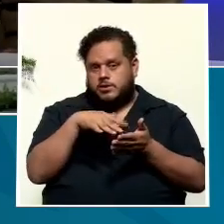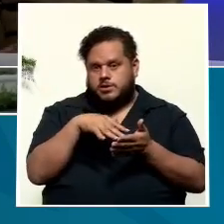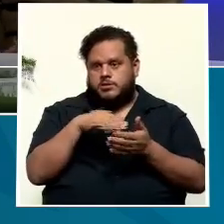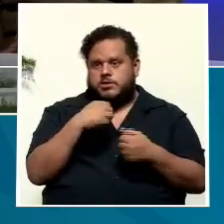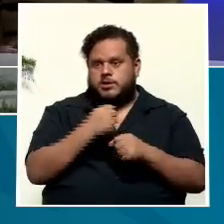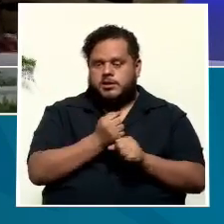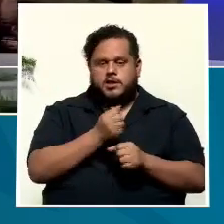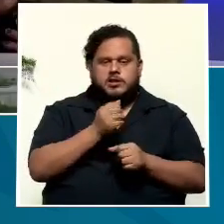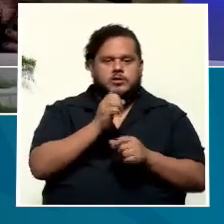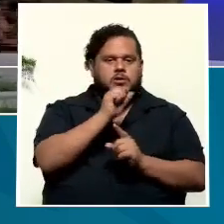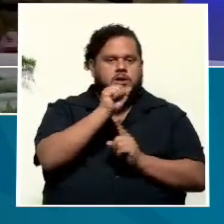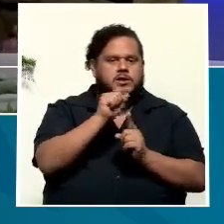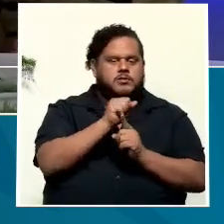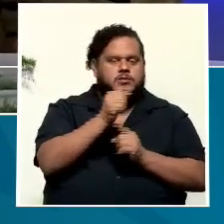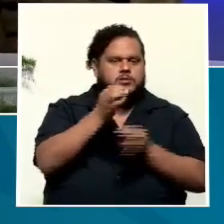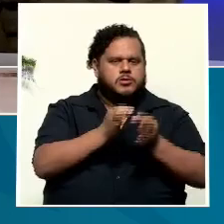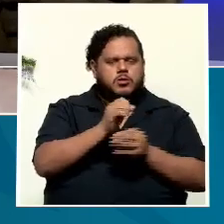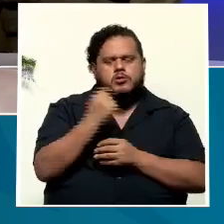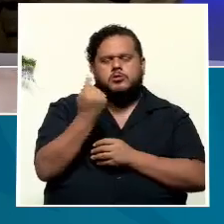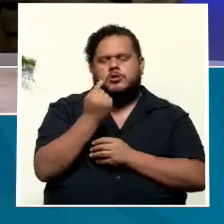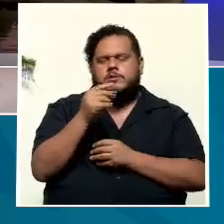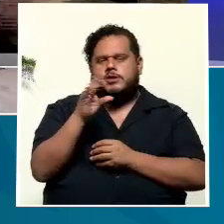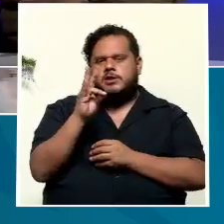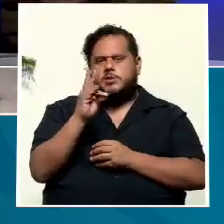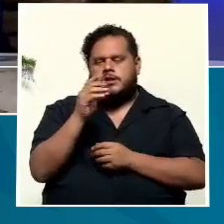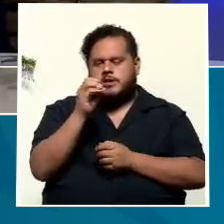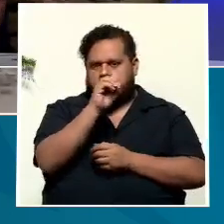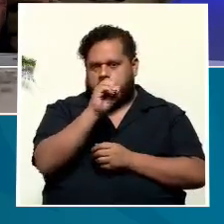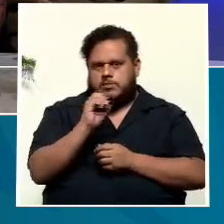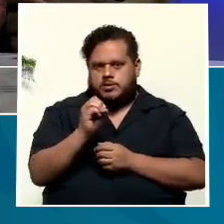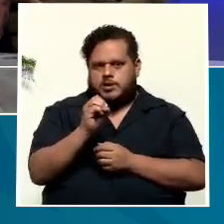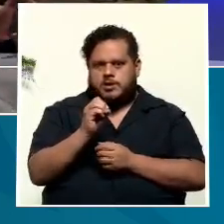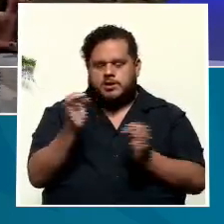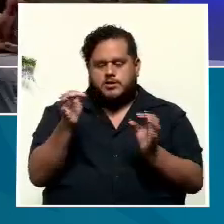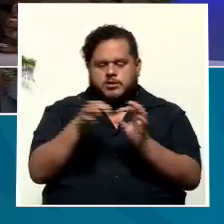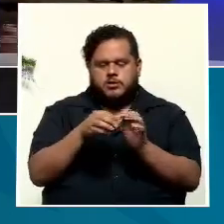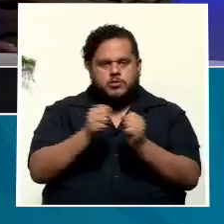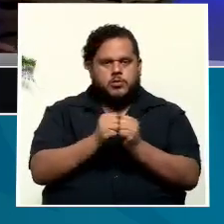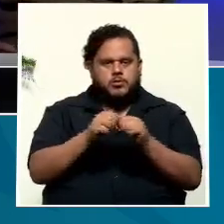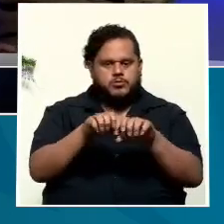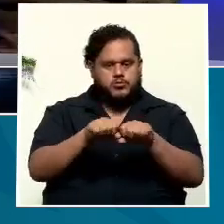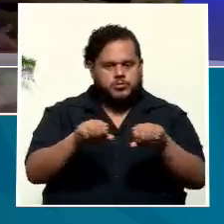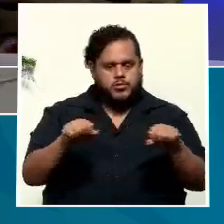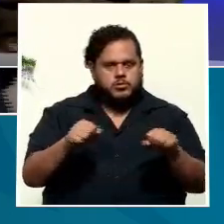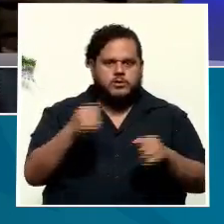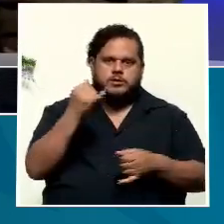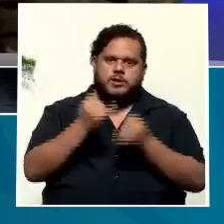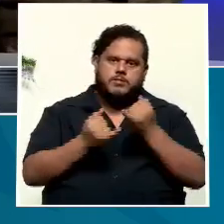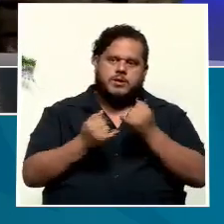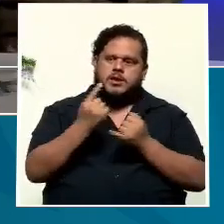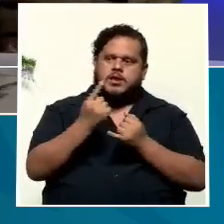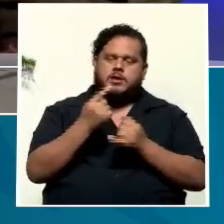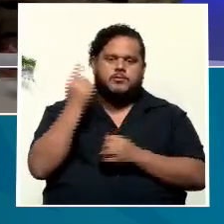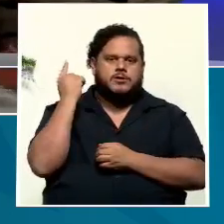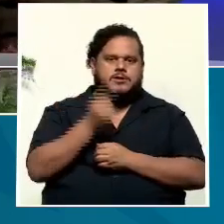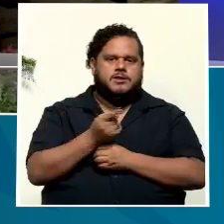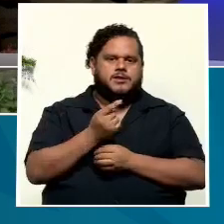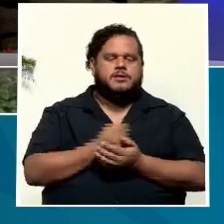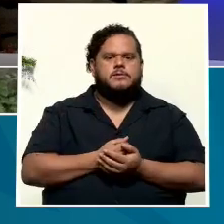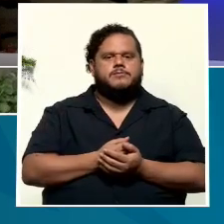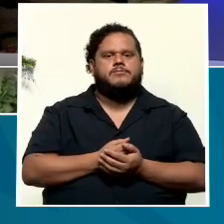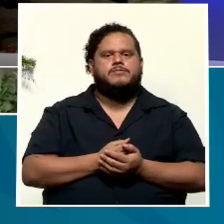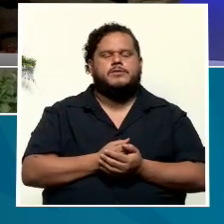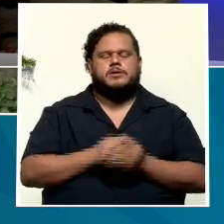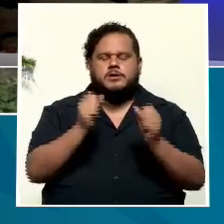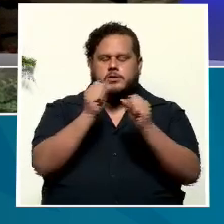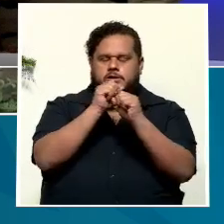de la Justicia, solo el 7% de casos relacionados con corrupción terminan en una sentencia. Es